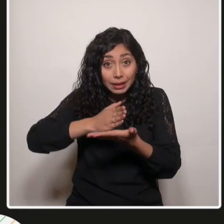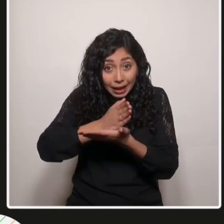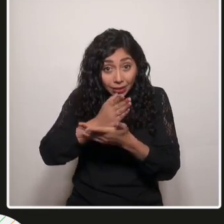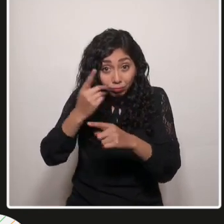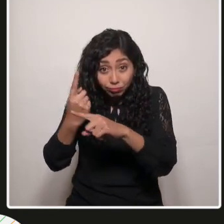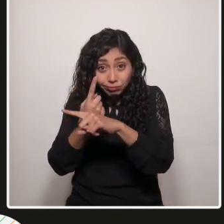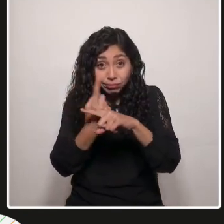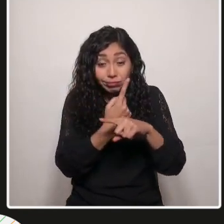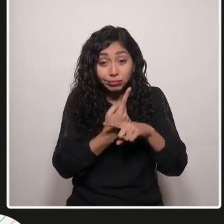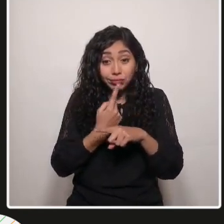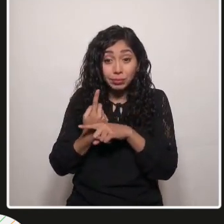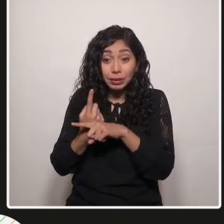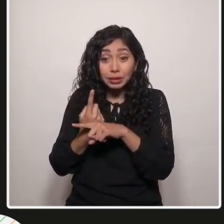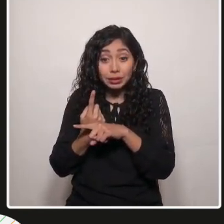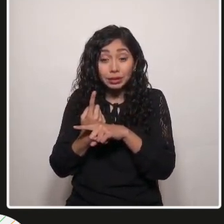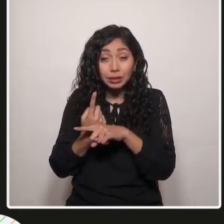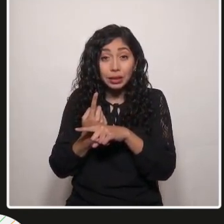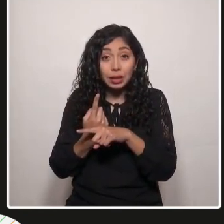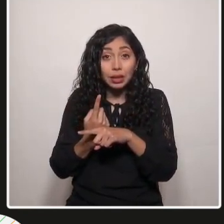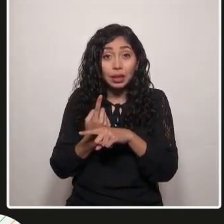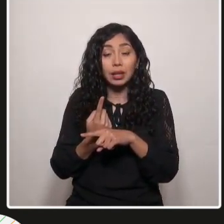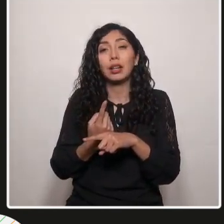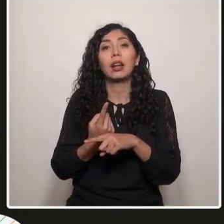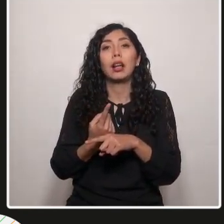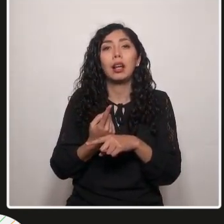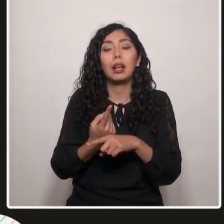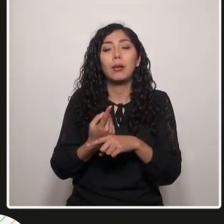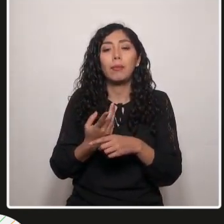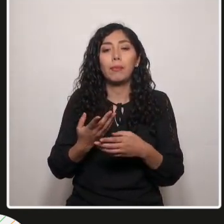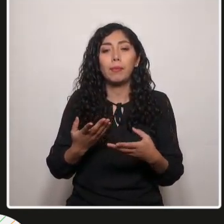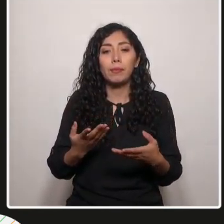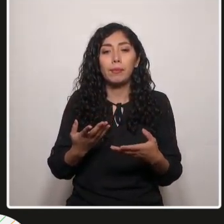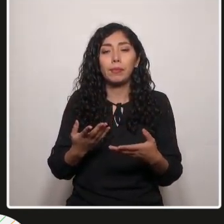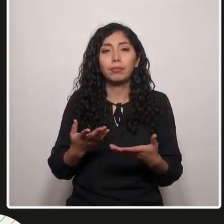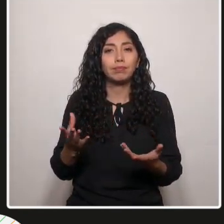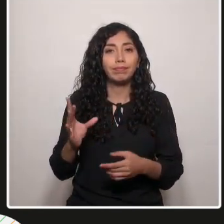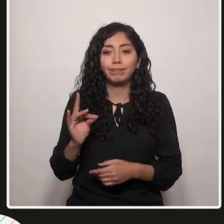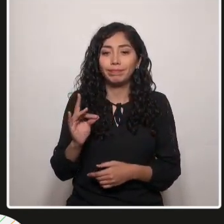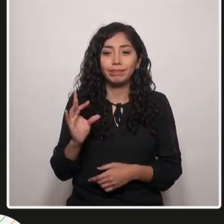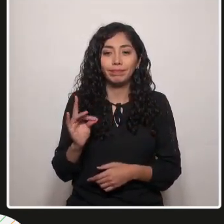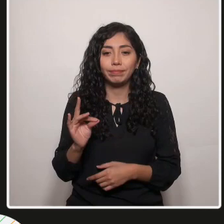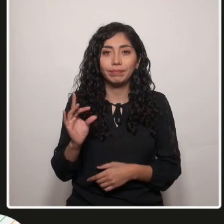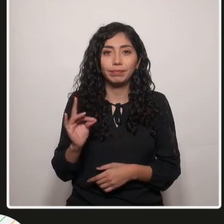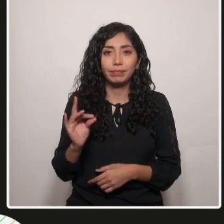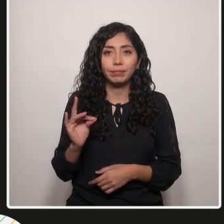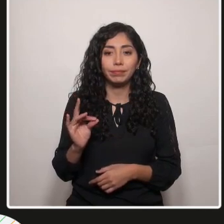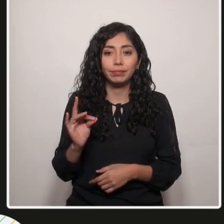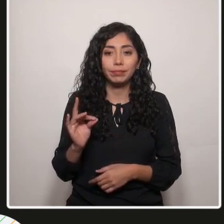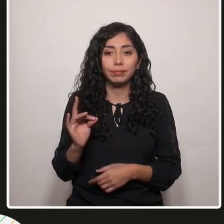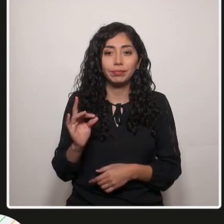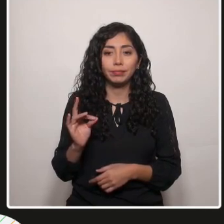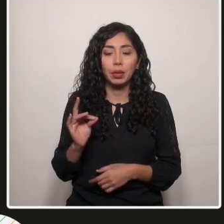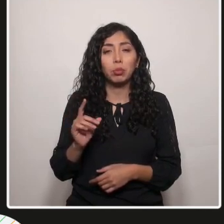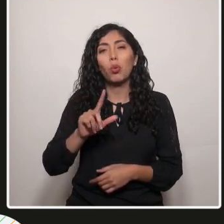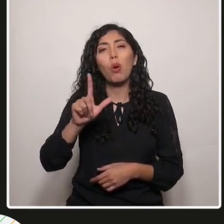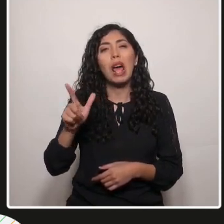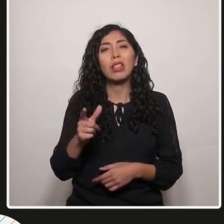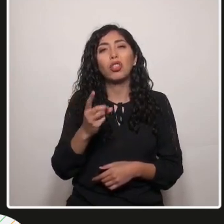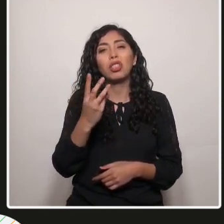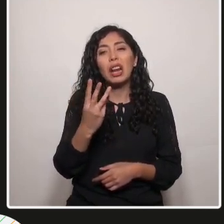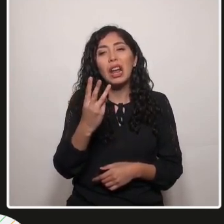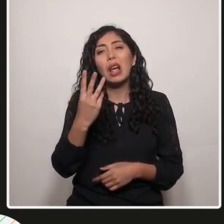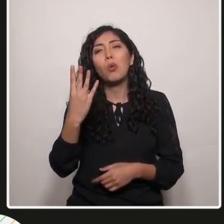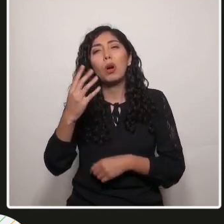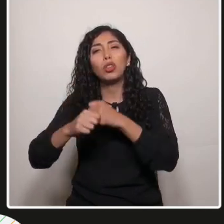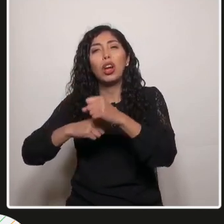acerca del reglamento provisorio de un mes, la verdad es que la Constitución la vamos a sacar en unos 3, 4 años más. Yo creo que ese no es el espíritu